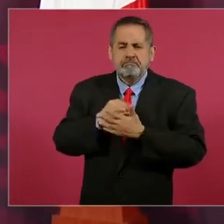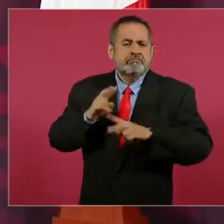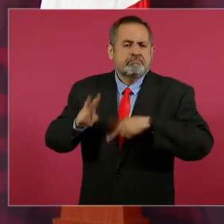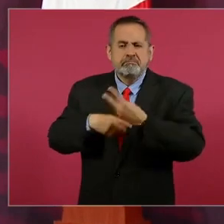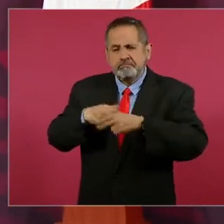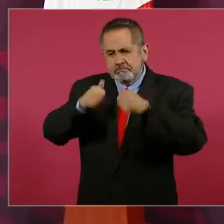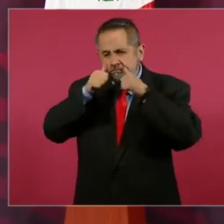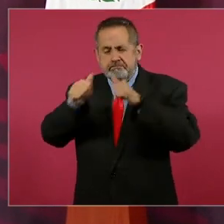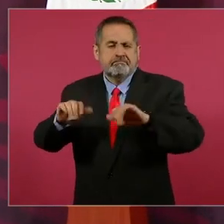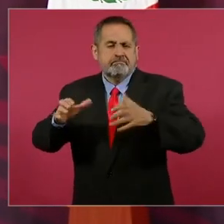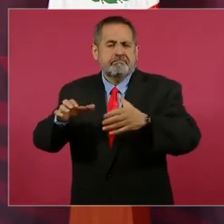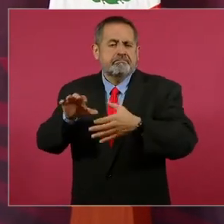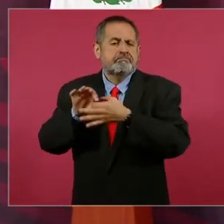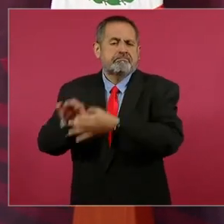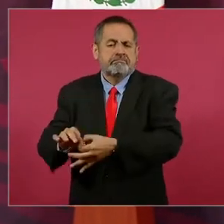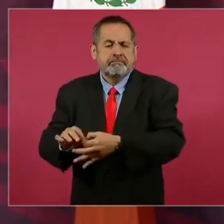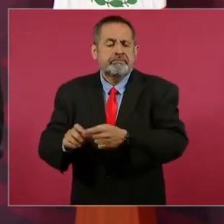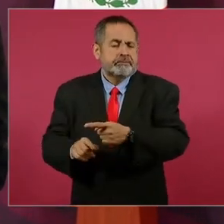que